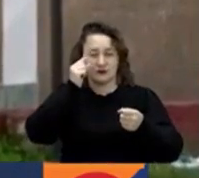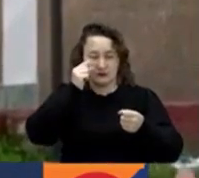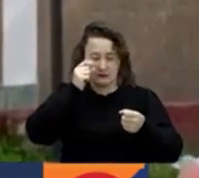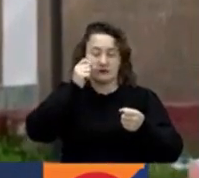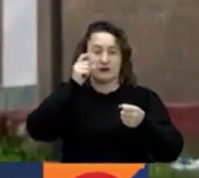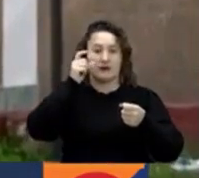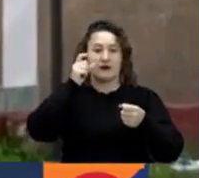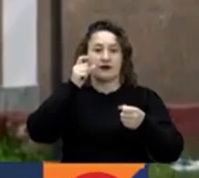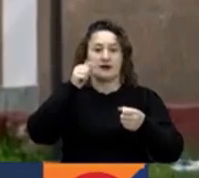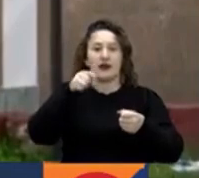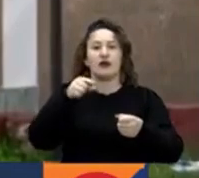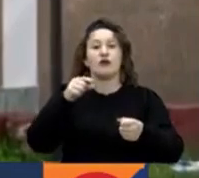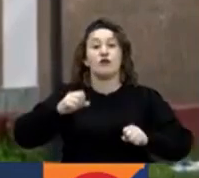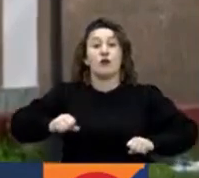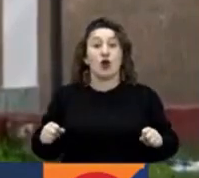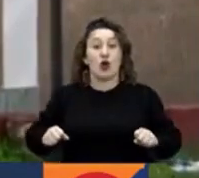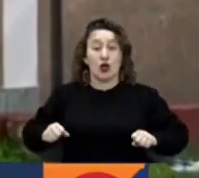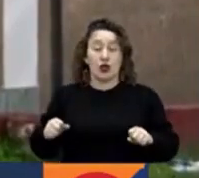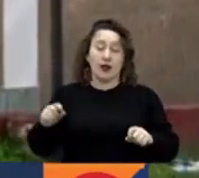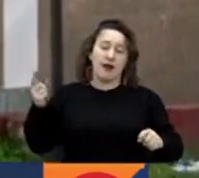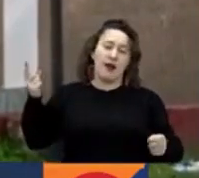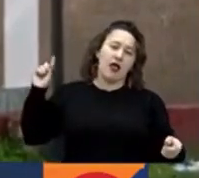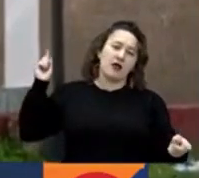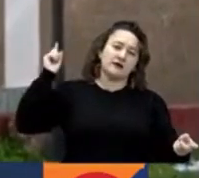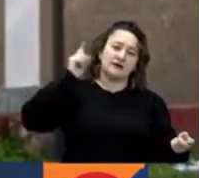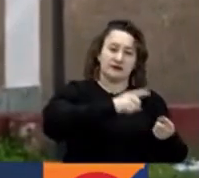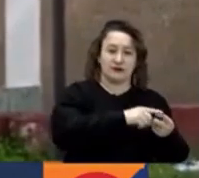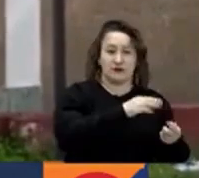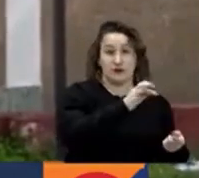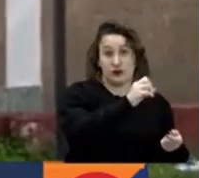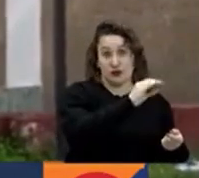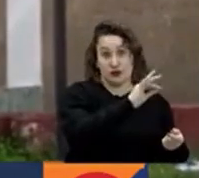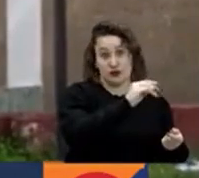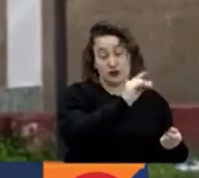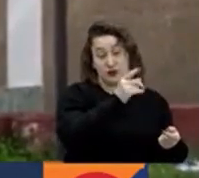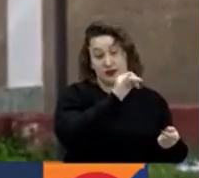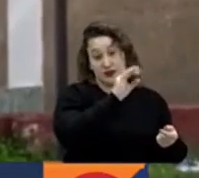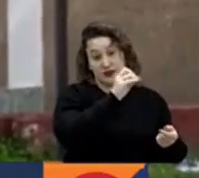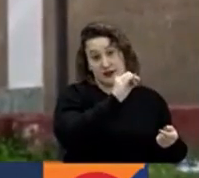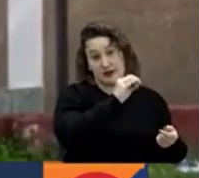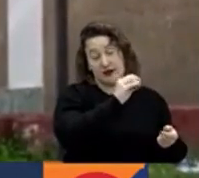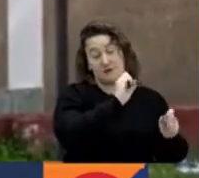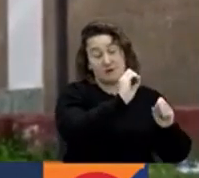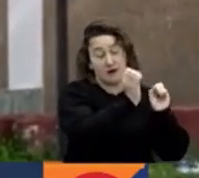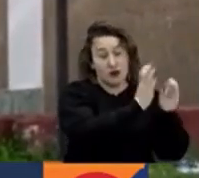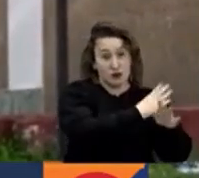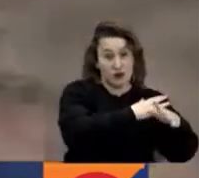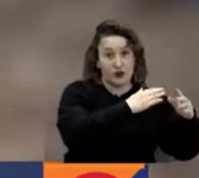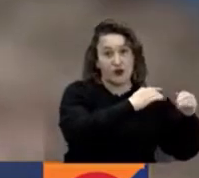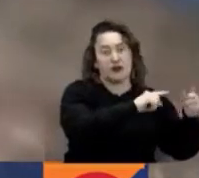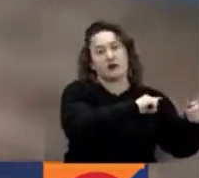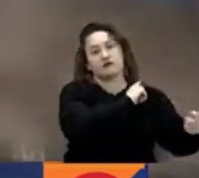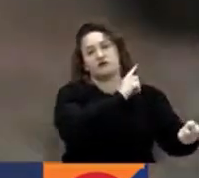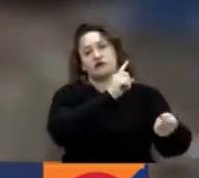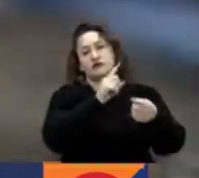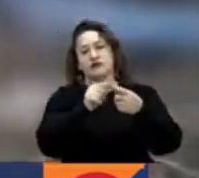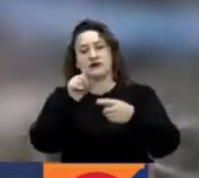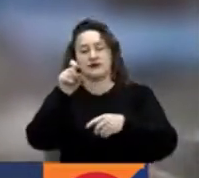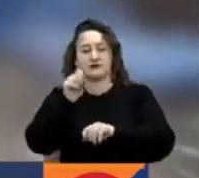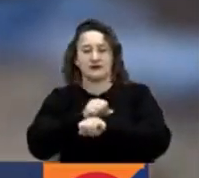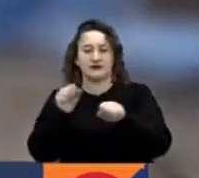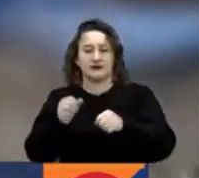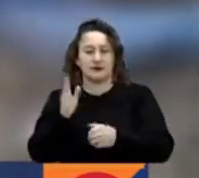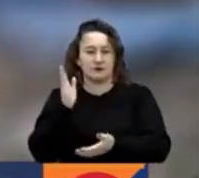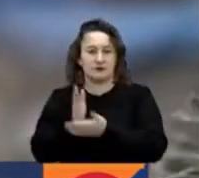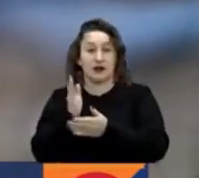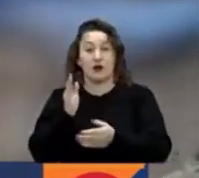venía viajando desde la ciudad de Bogotá hacia Puerto Gaitán en las horas de la madrugada y hacia las 6 de la mañana se presenta el siniestro. Otra de las hipótesis se